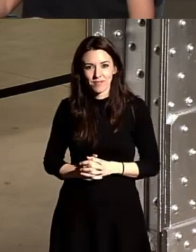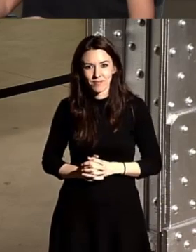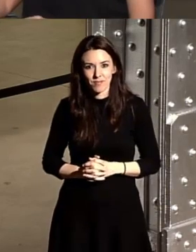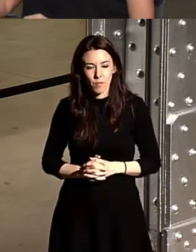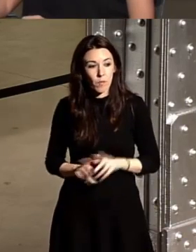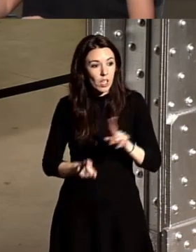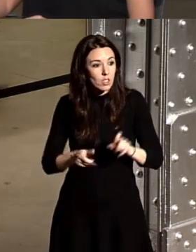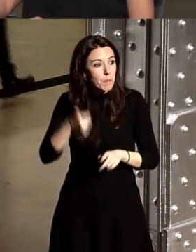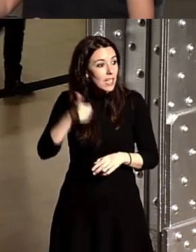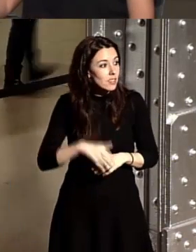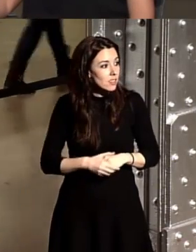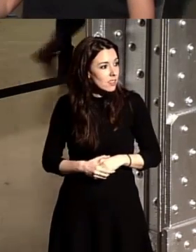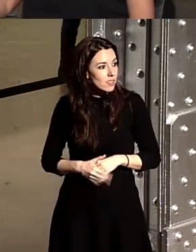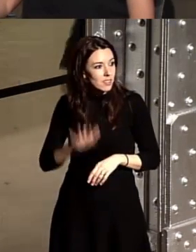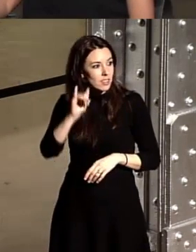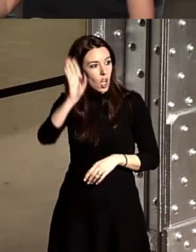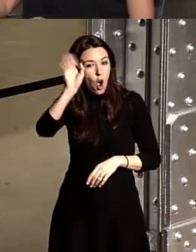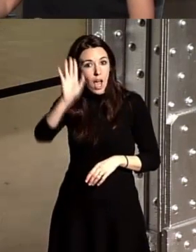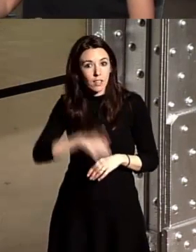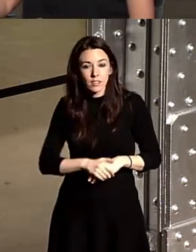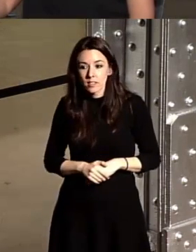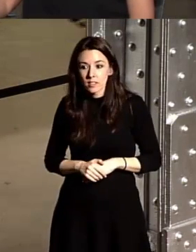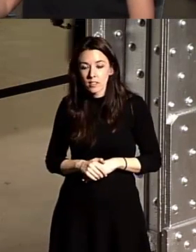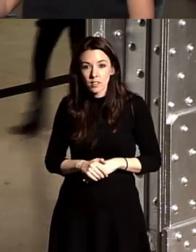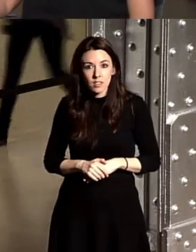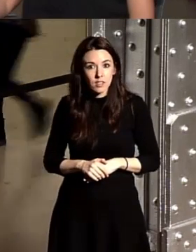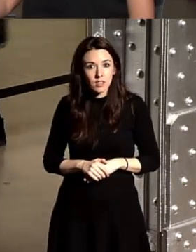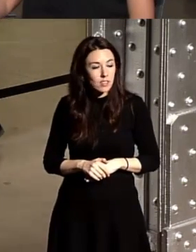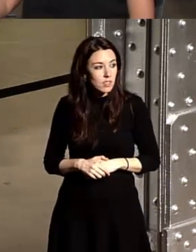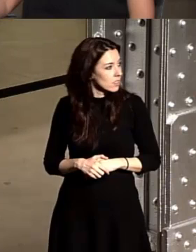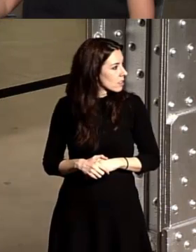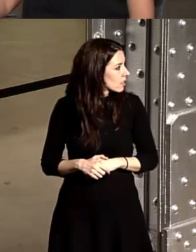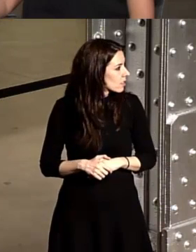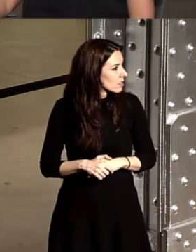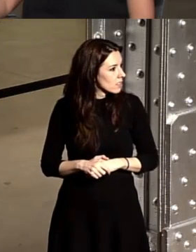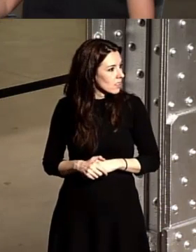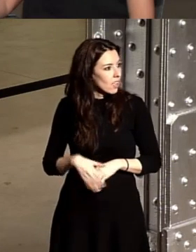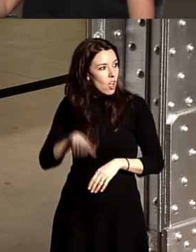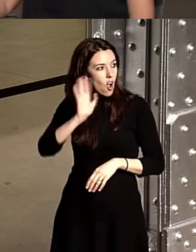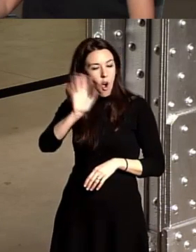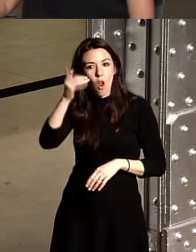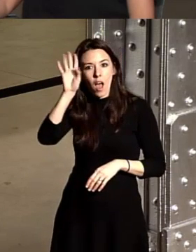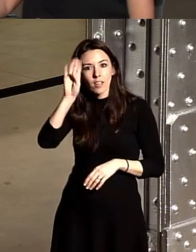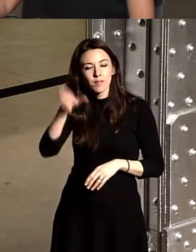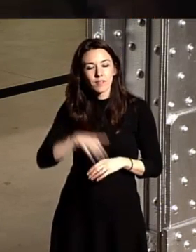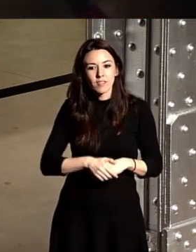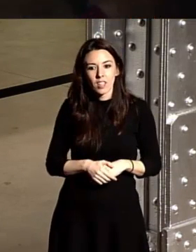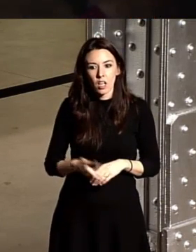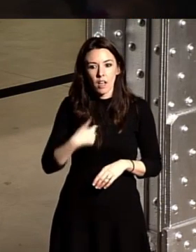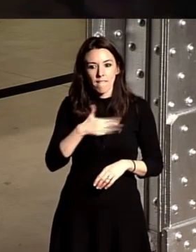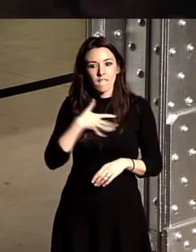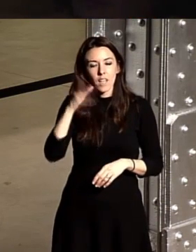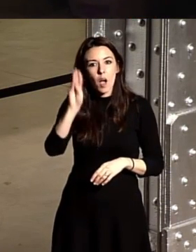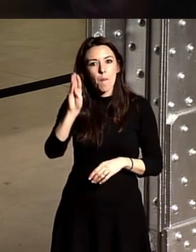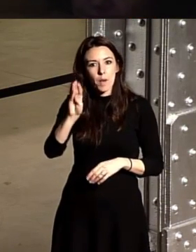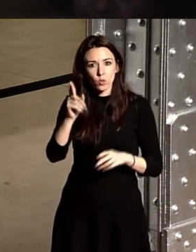¿Más preguntas? Sí, hola. ¿Esto es así nomás? Sí, hola. Mira, yo te quería preguntar